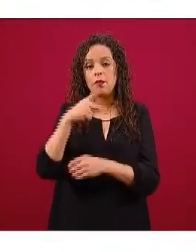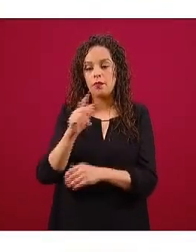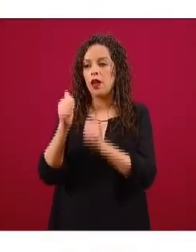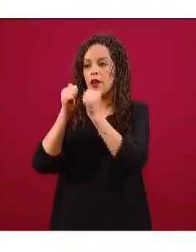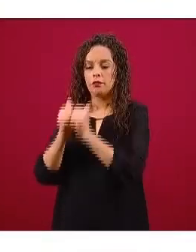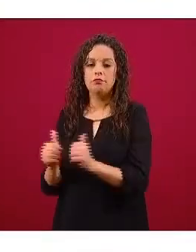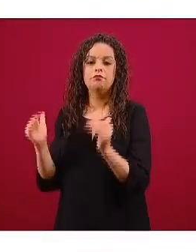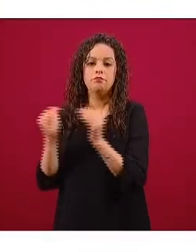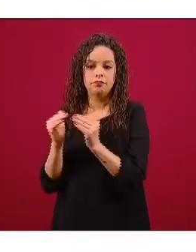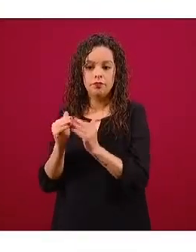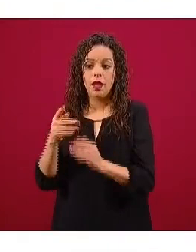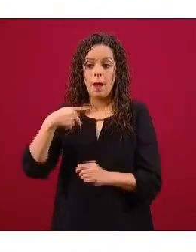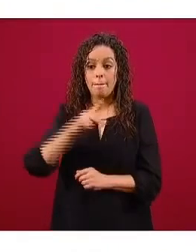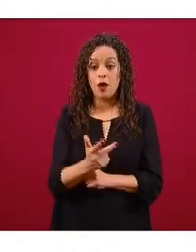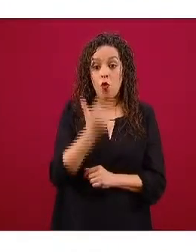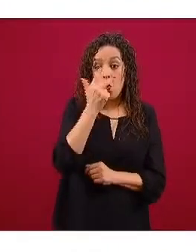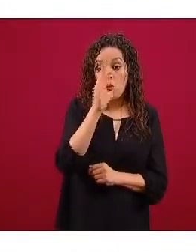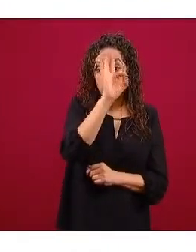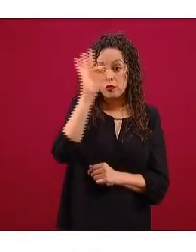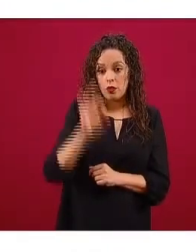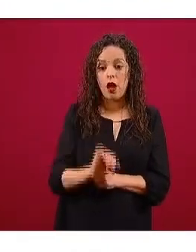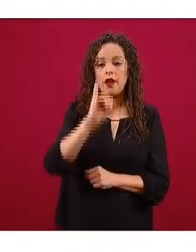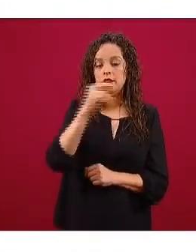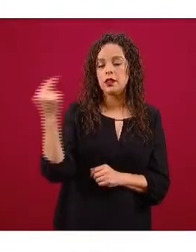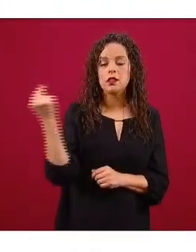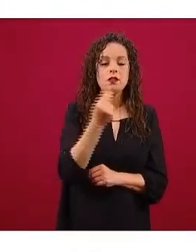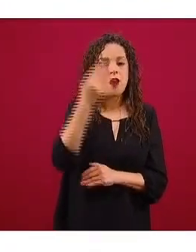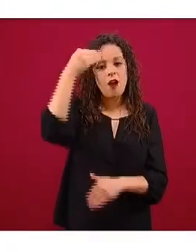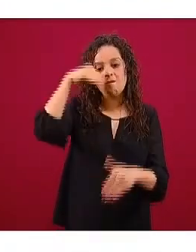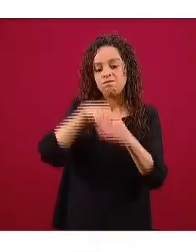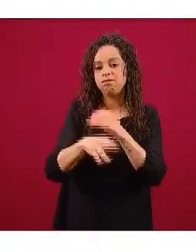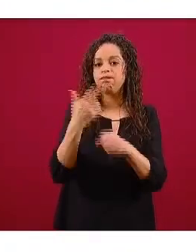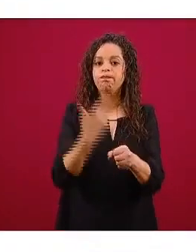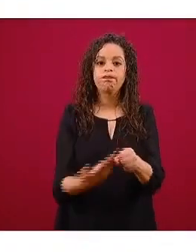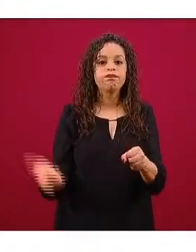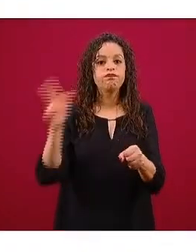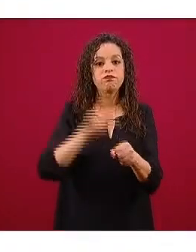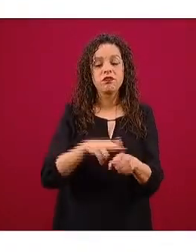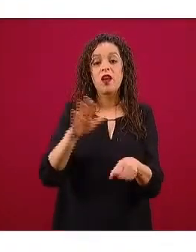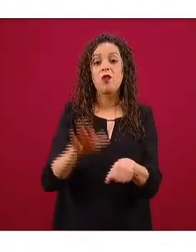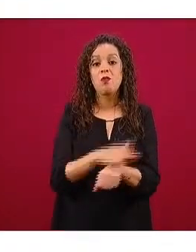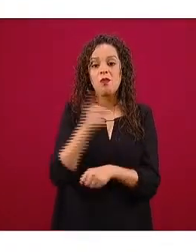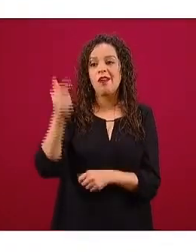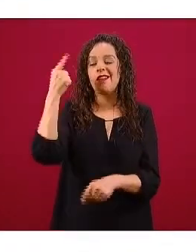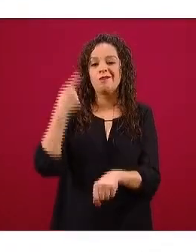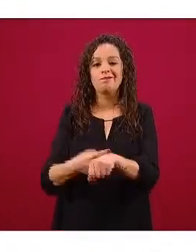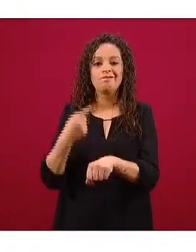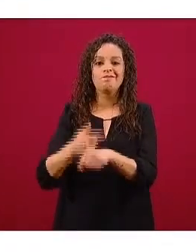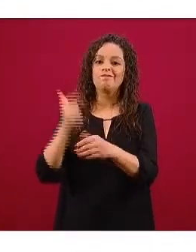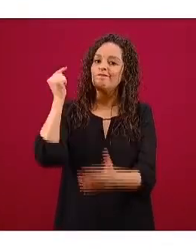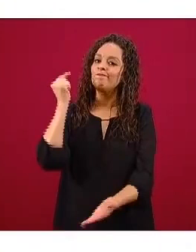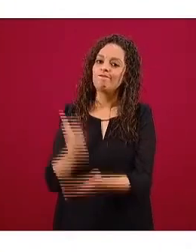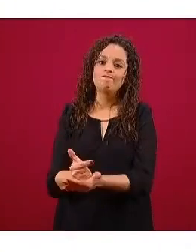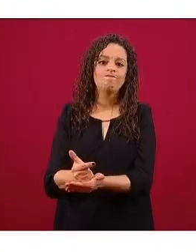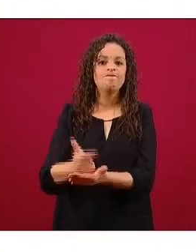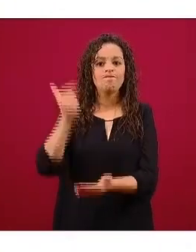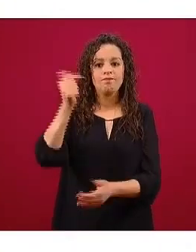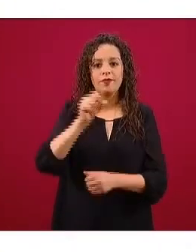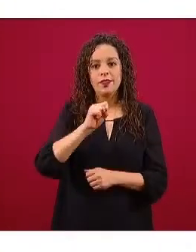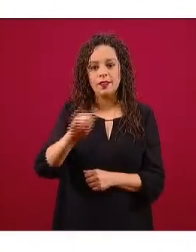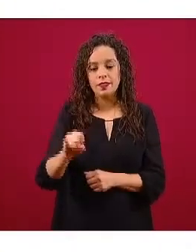un 8% que sí requirió ser hospitalizado porque presentaban enfermedad grave. Un grupo de